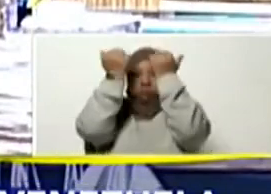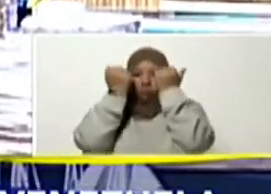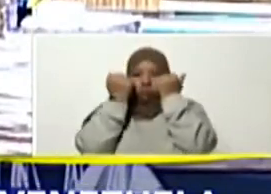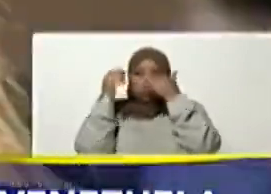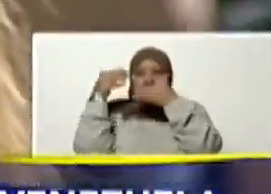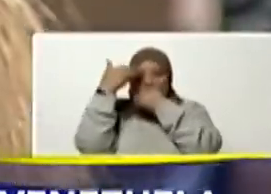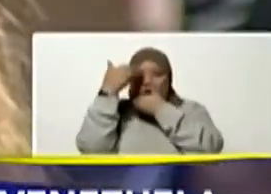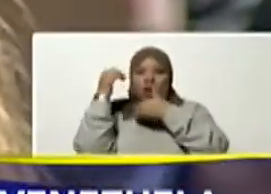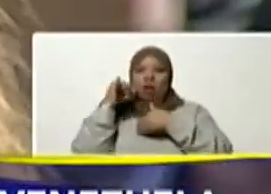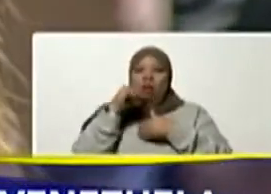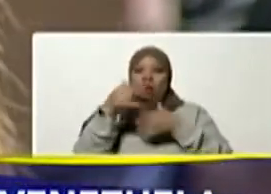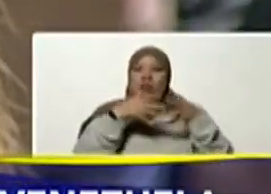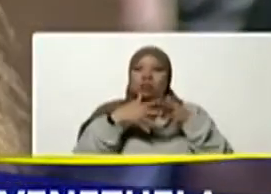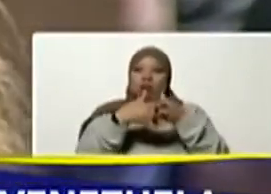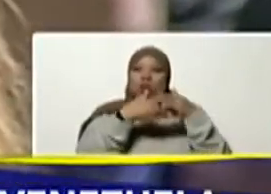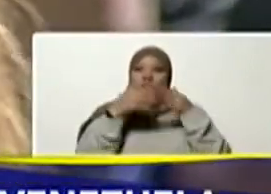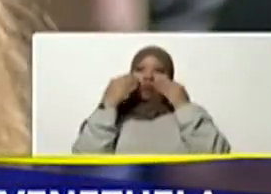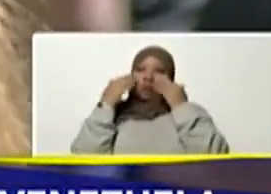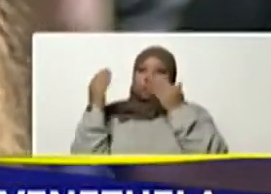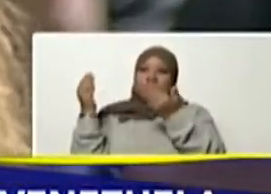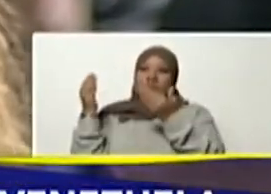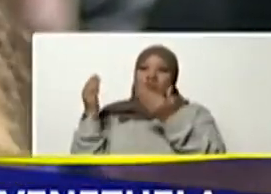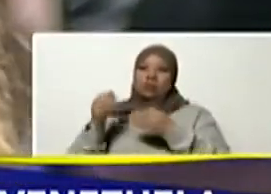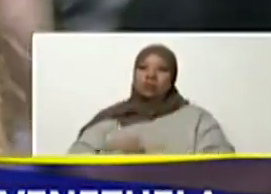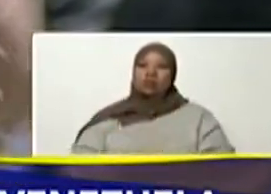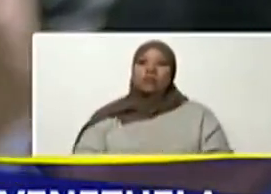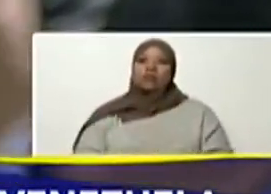Alep Saab, presente.